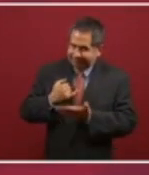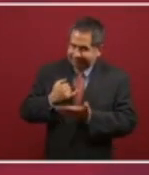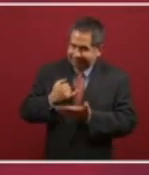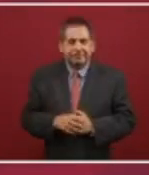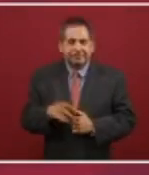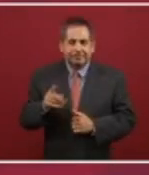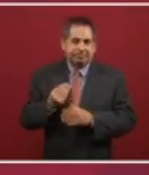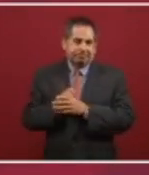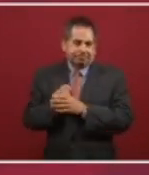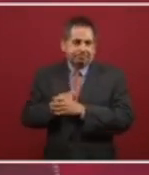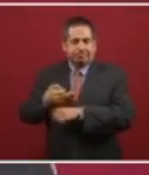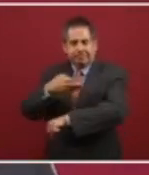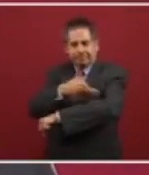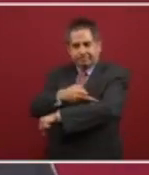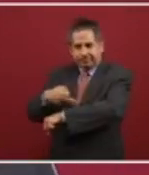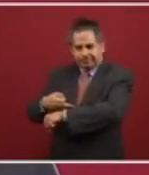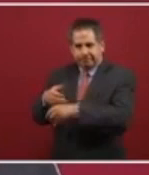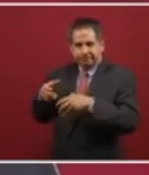es un asunto de familia.